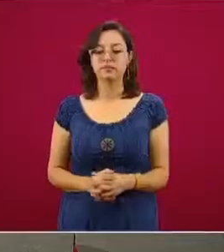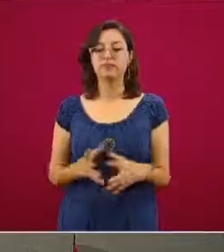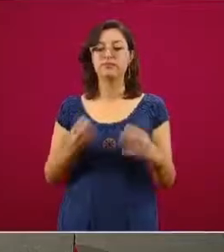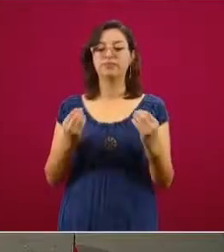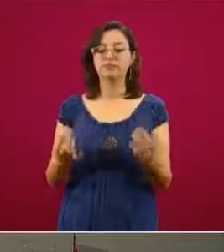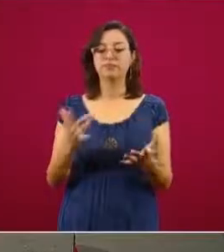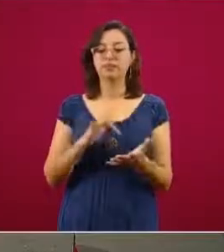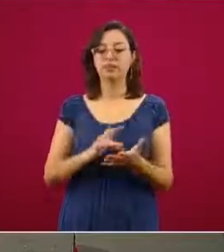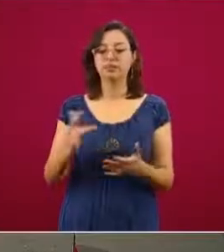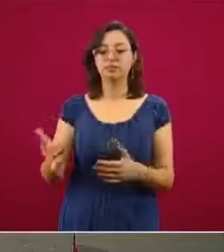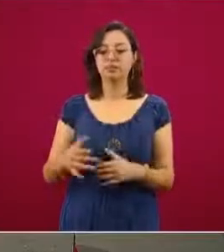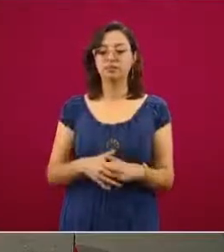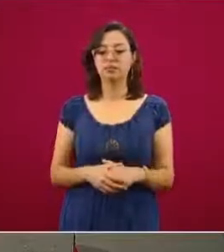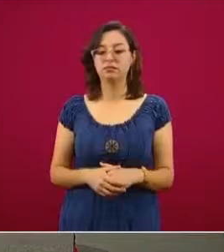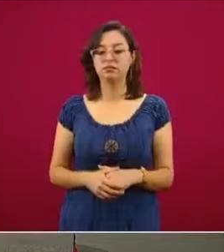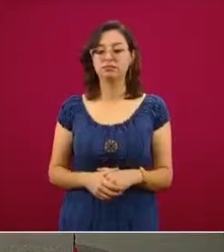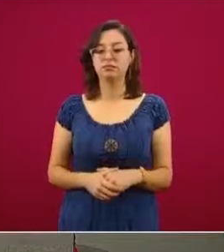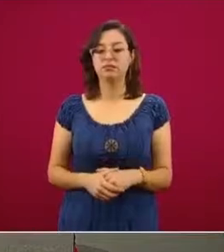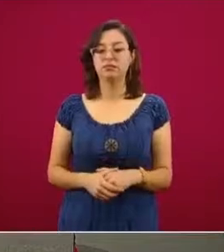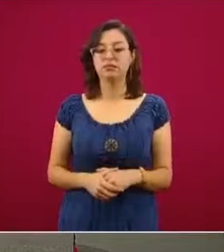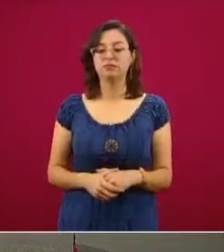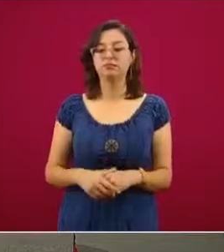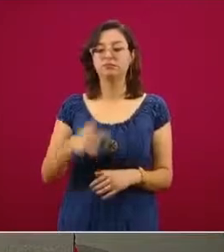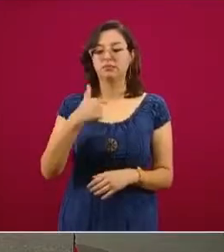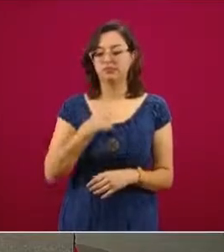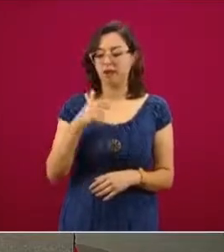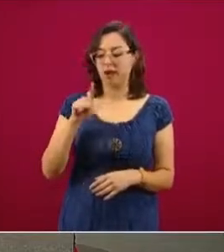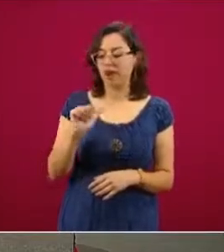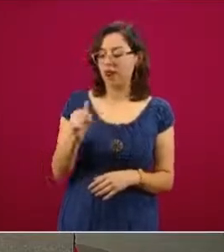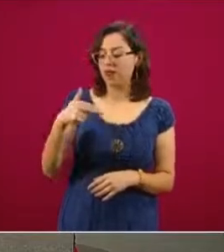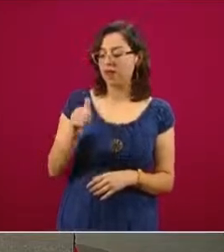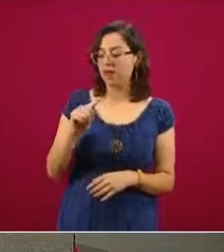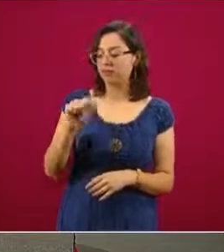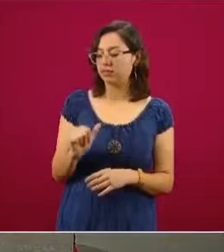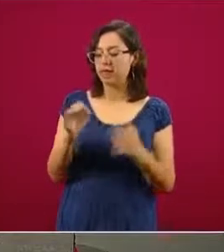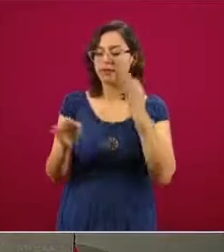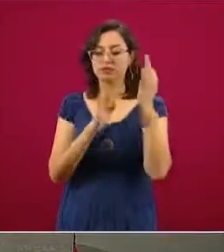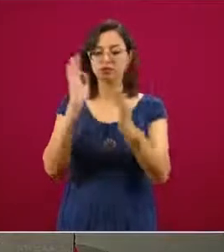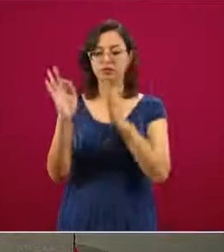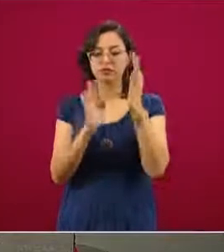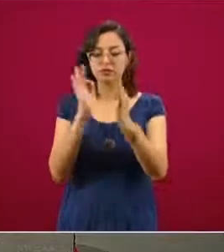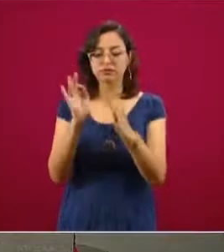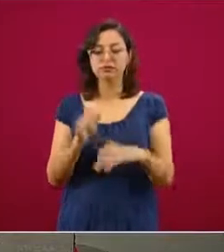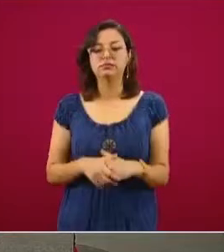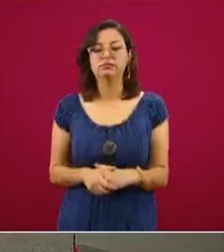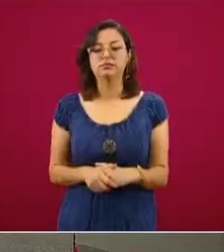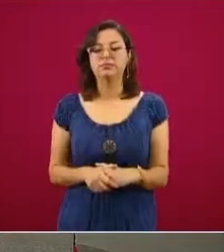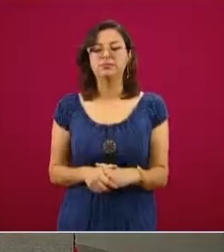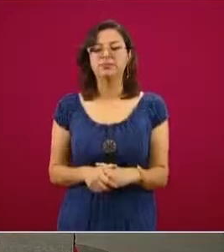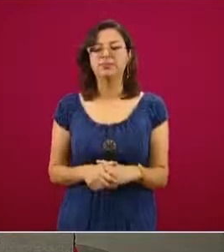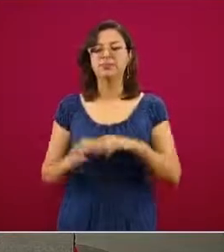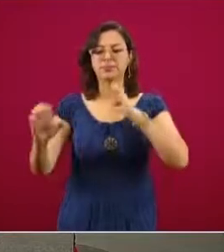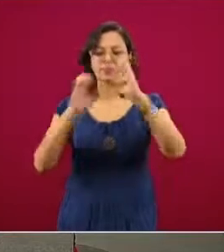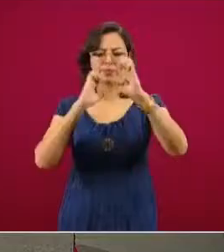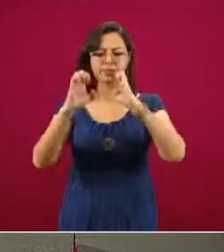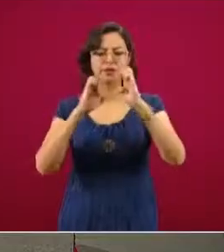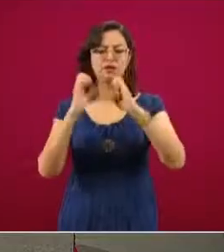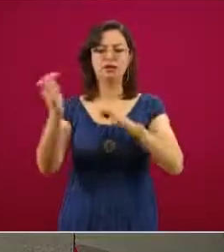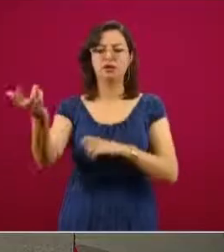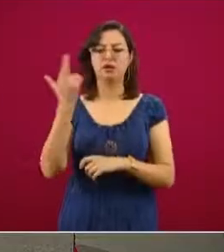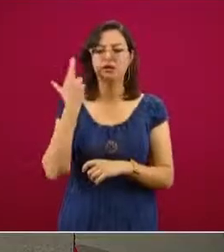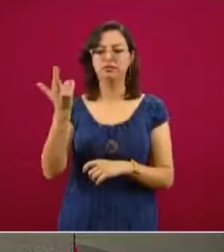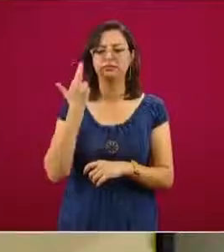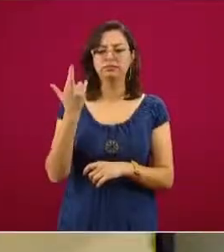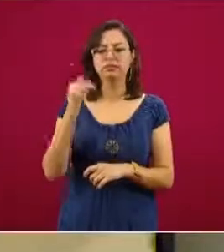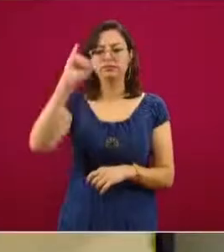Muchas gracias. Meme Yamel de La Neta Noticias para Acústica, Televisión y Radio. Doctor, en una entrevista radiofónica, la jefa